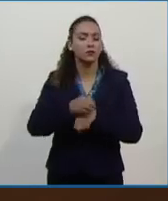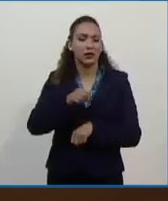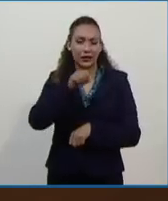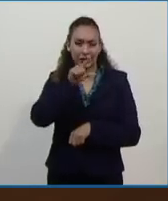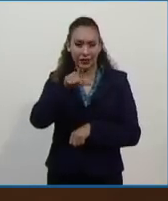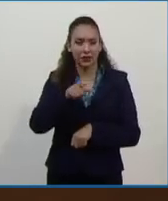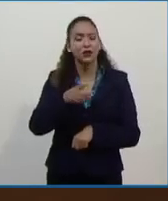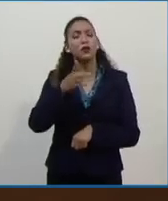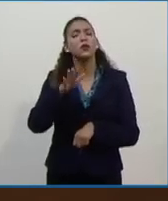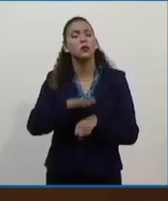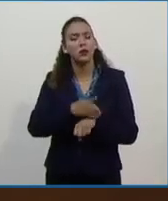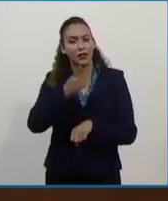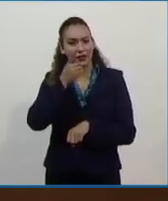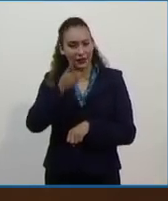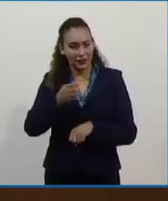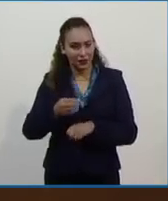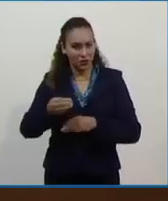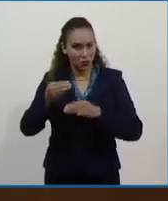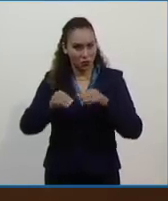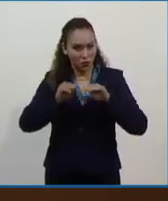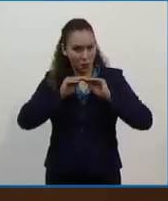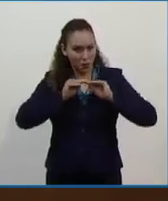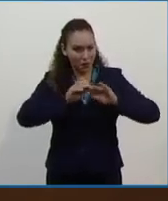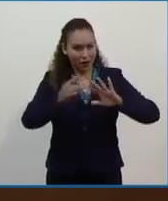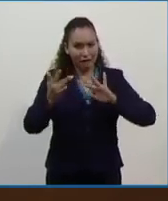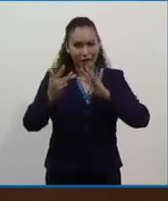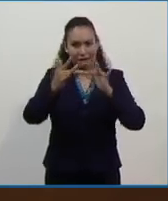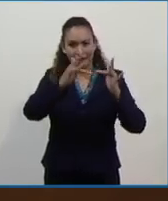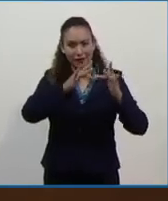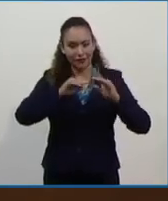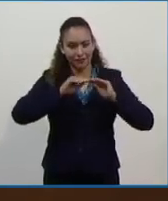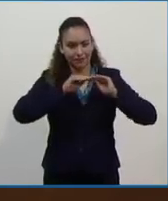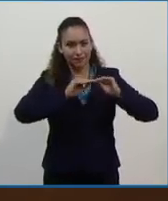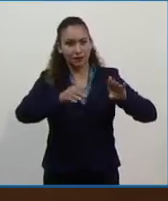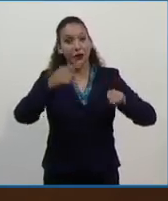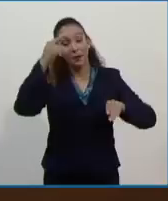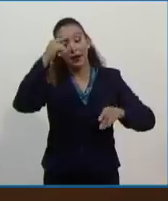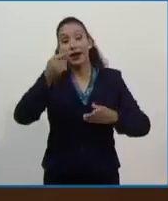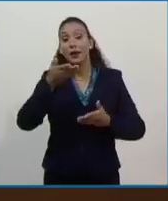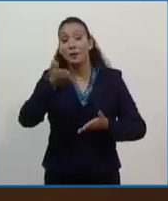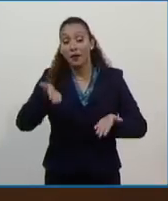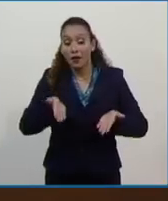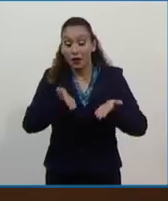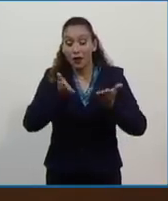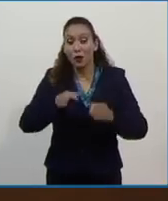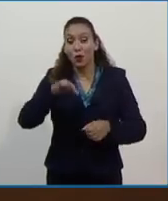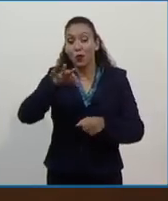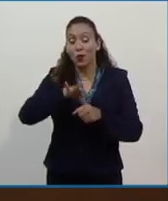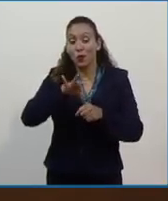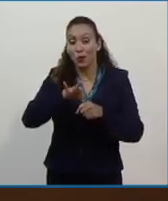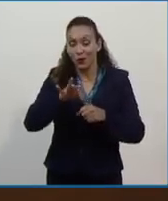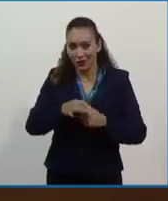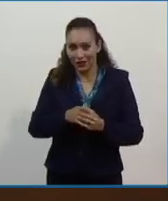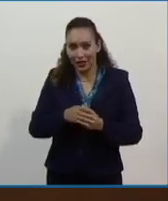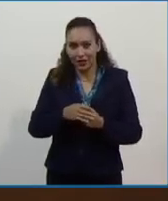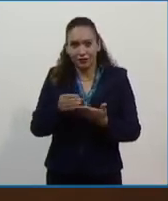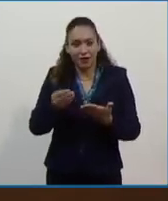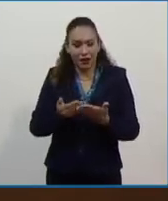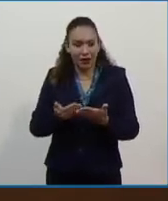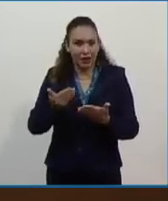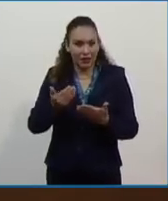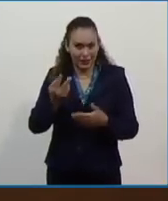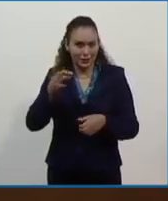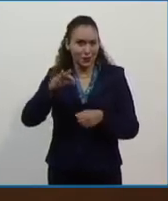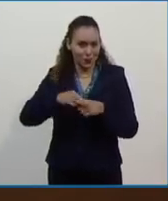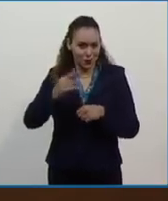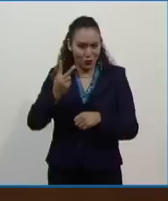mensaje de un ministro de culto difundido en redes sociales llamando a emitir un voto útil y consciente previo a los comicios del pasado 2